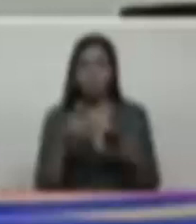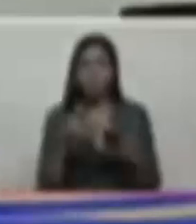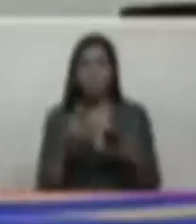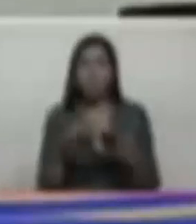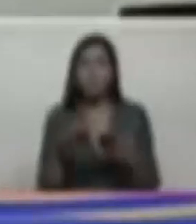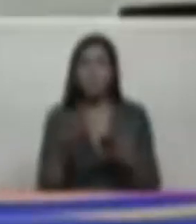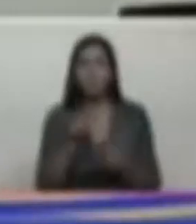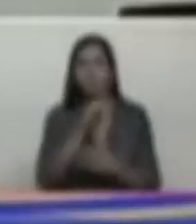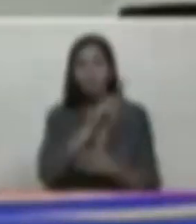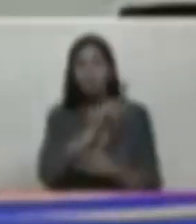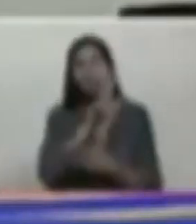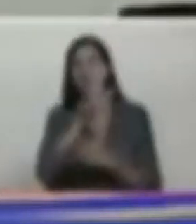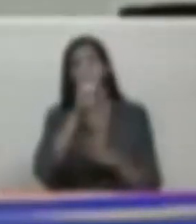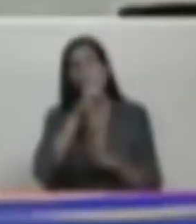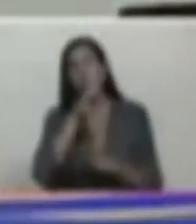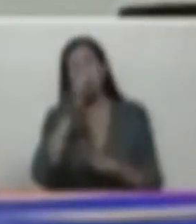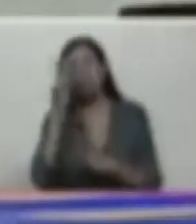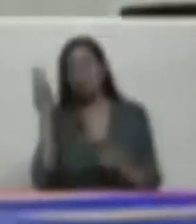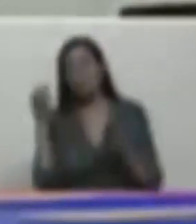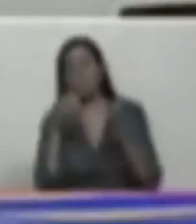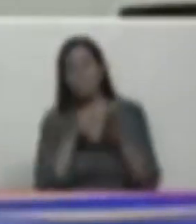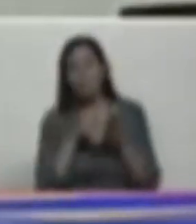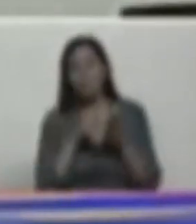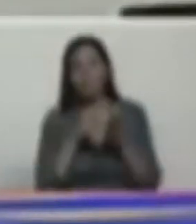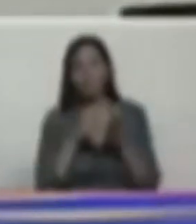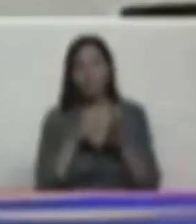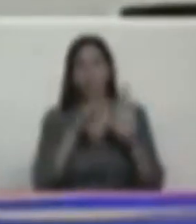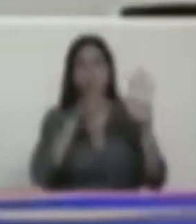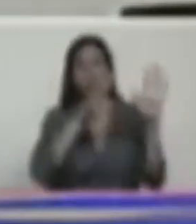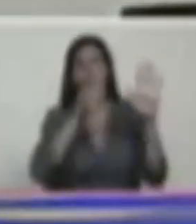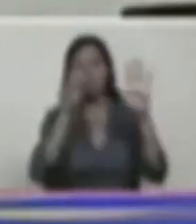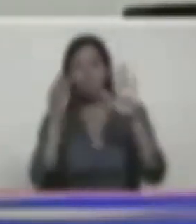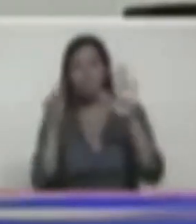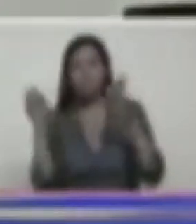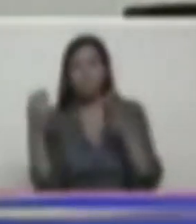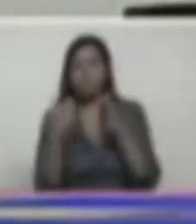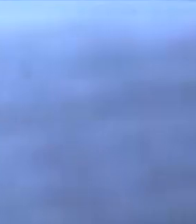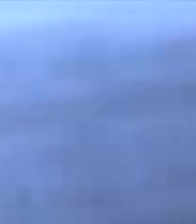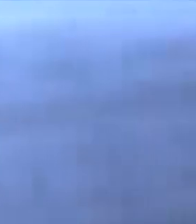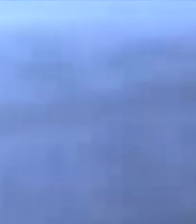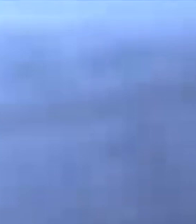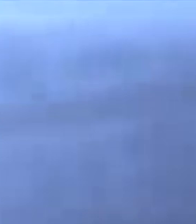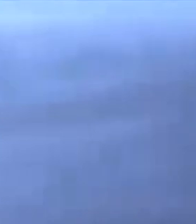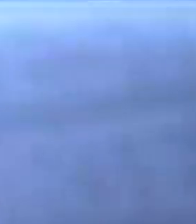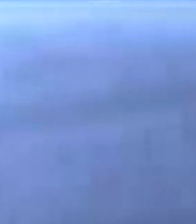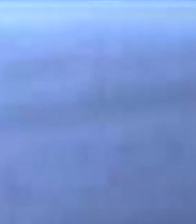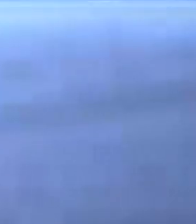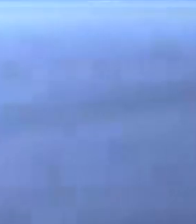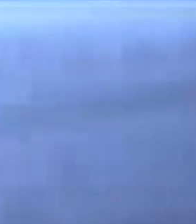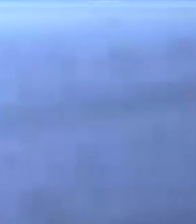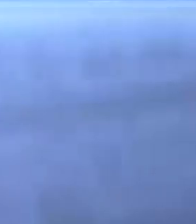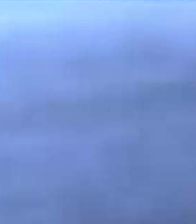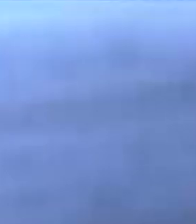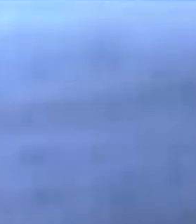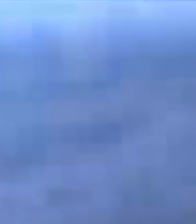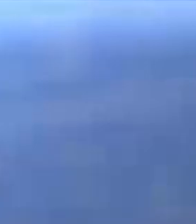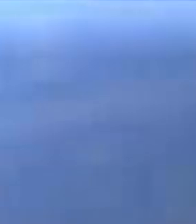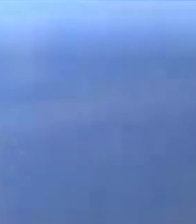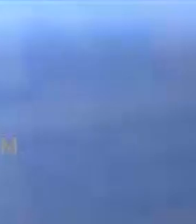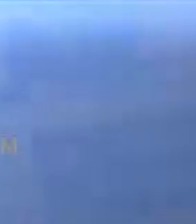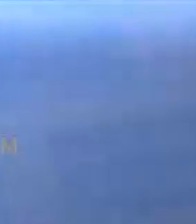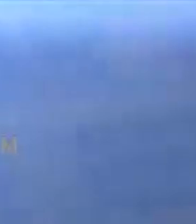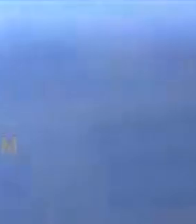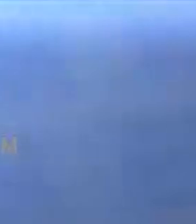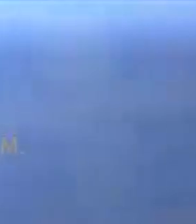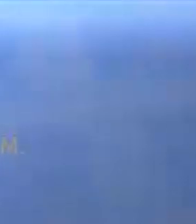dos millones 39 mil 927 dosis de esta vacuna que usted acaba de mencionar bueno llegue escuchamos al ministro